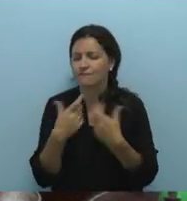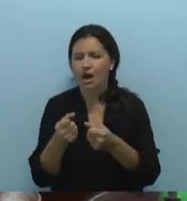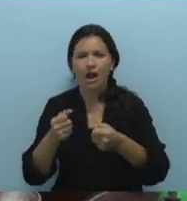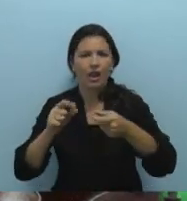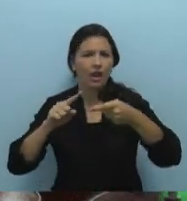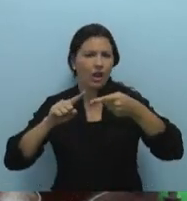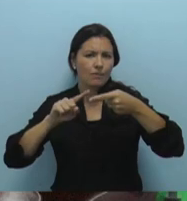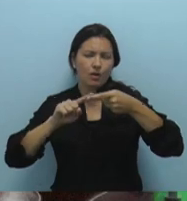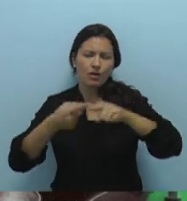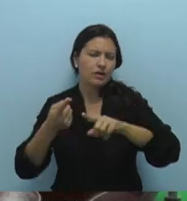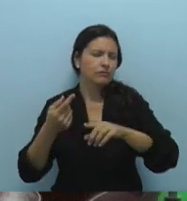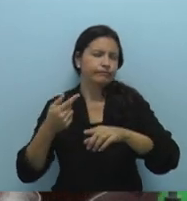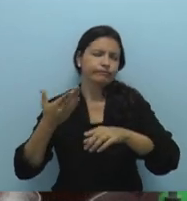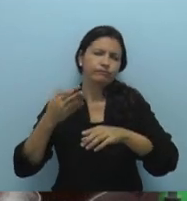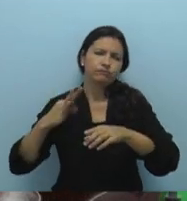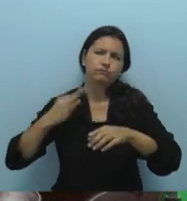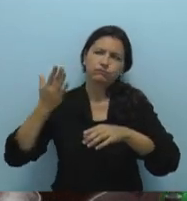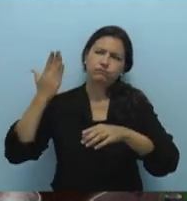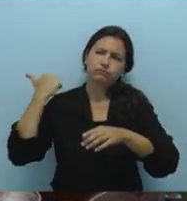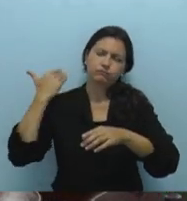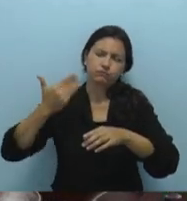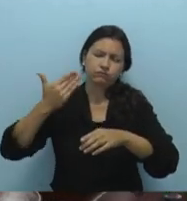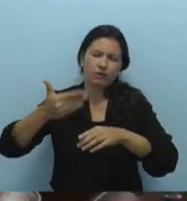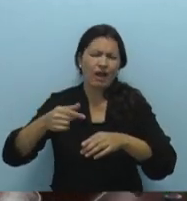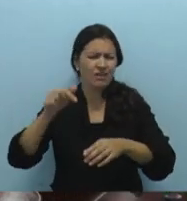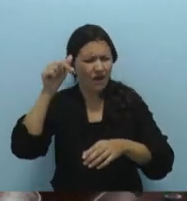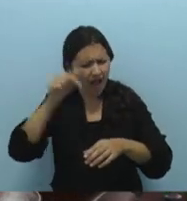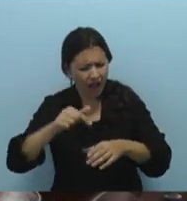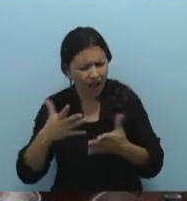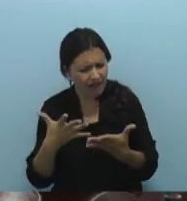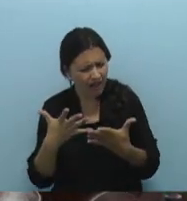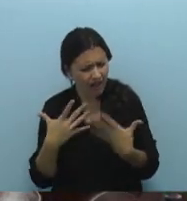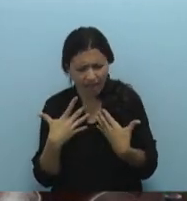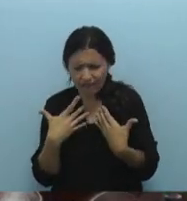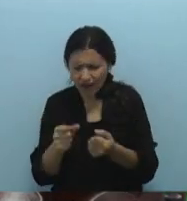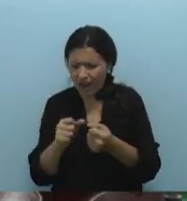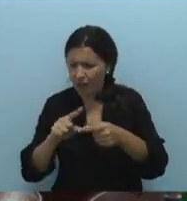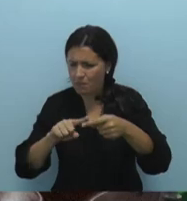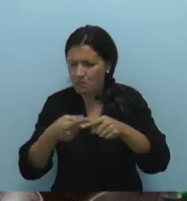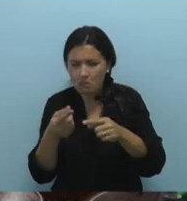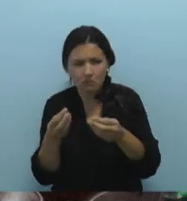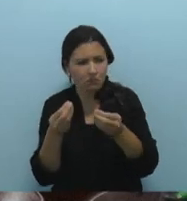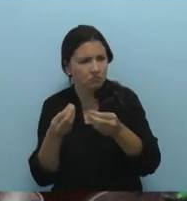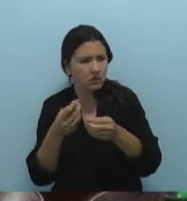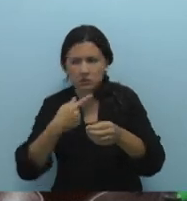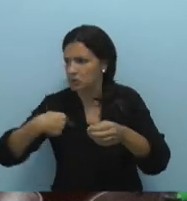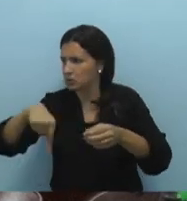a capa y espada. Lo raro es tener que defenderla acá adentro, ¿no? Pero bueno, será el clima de